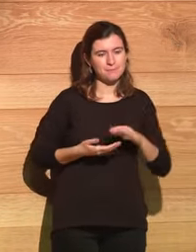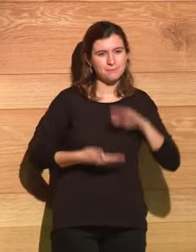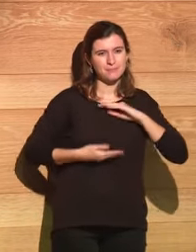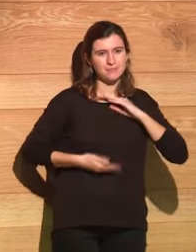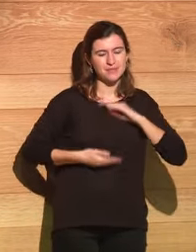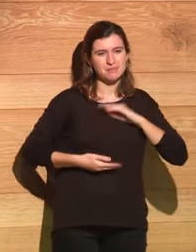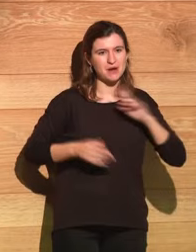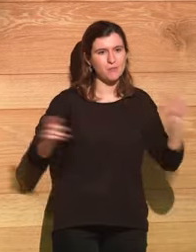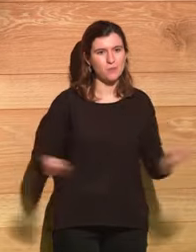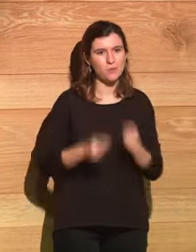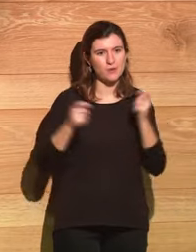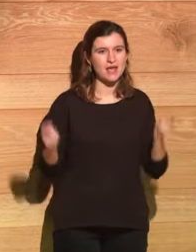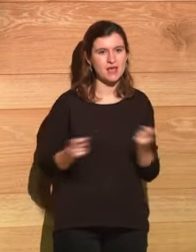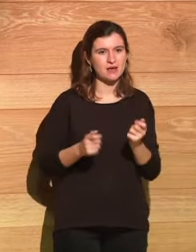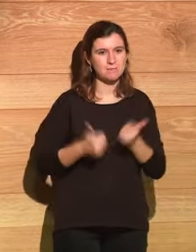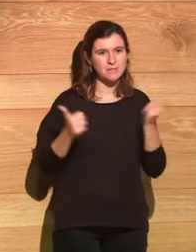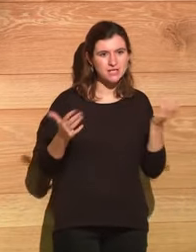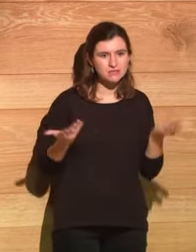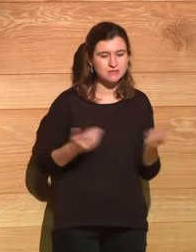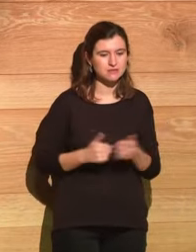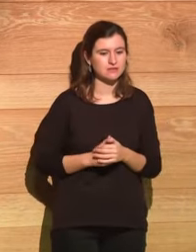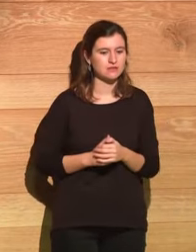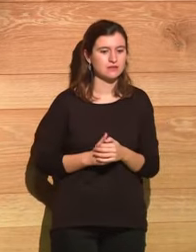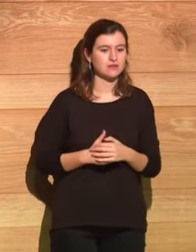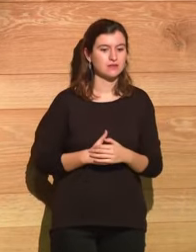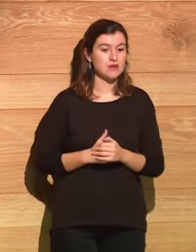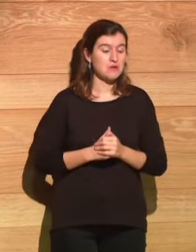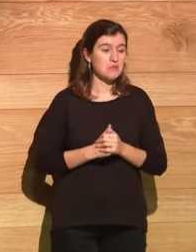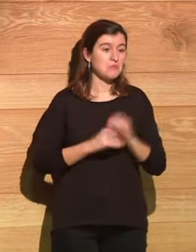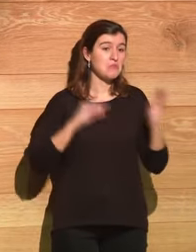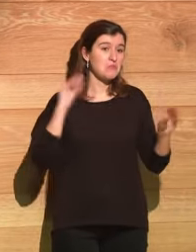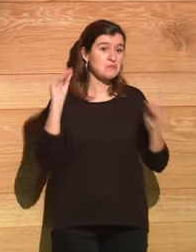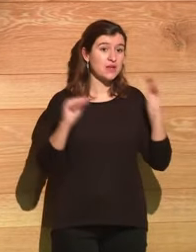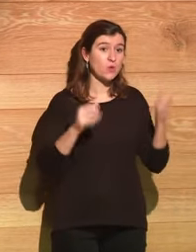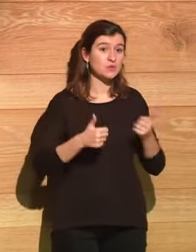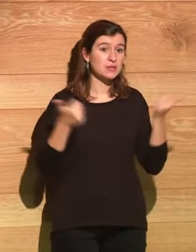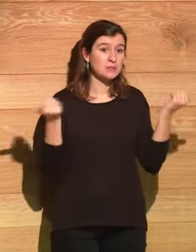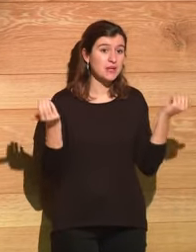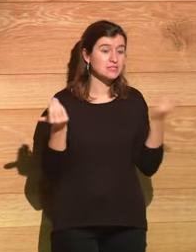¿no? No sé si hay alguna pregunta más.